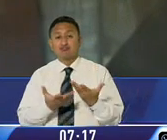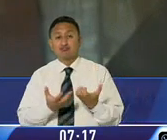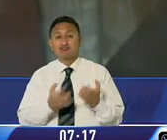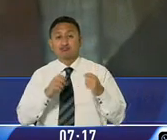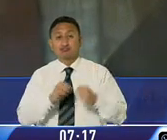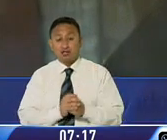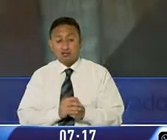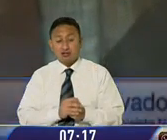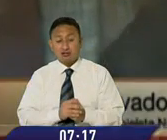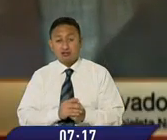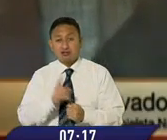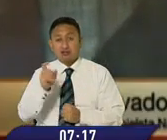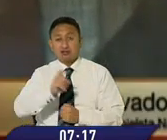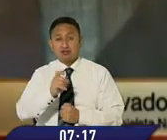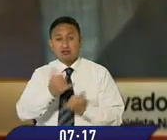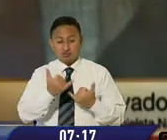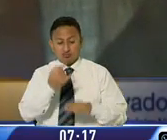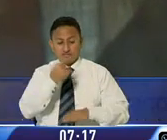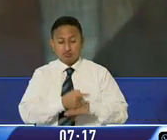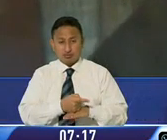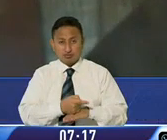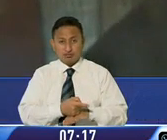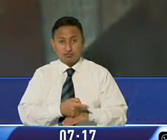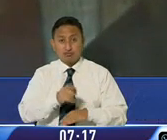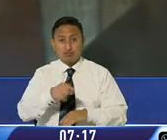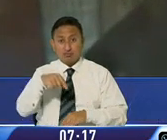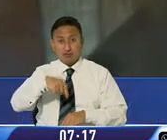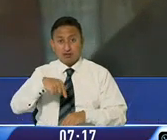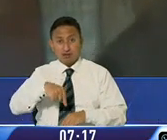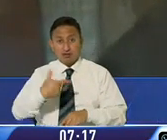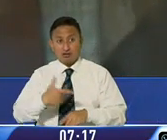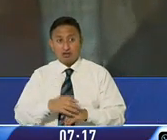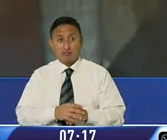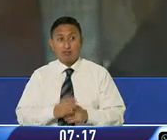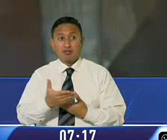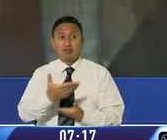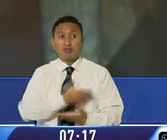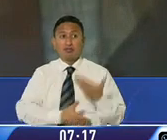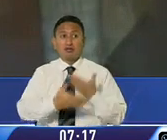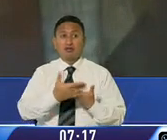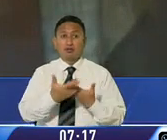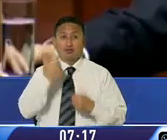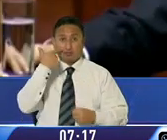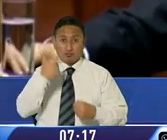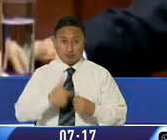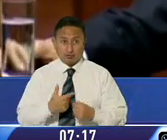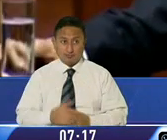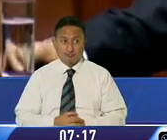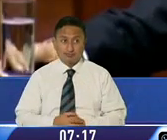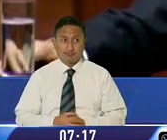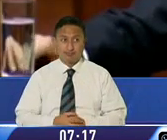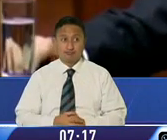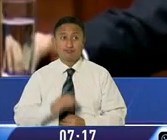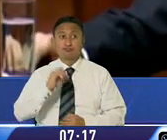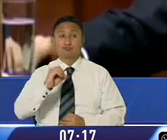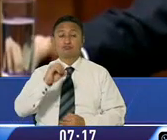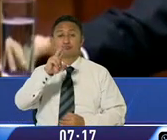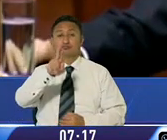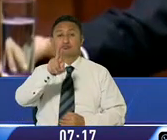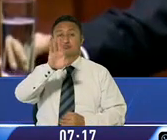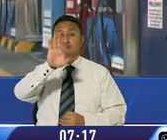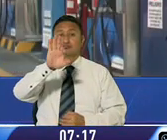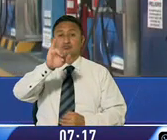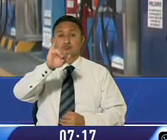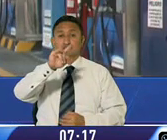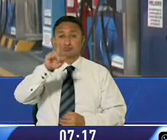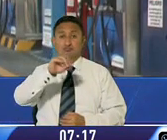las exigencias de quienes controlan el comercio de los combustibles. Ortiz, por su parte, se defendió de las